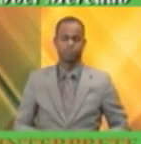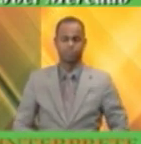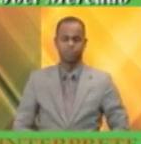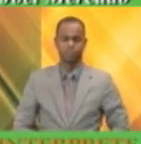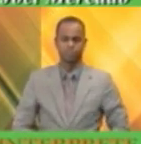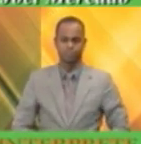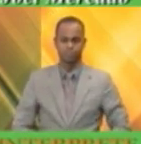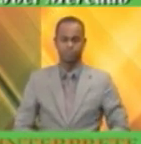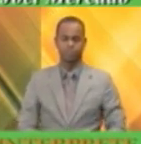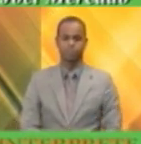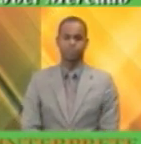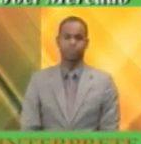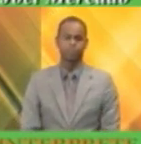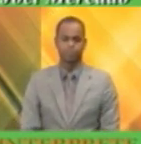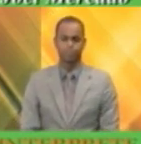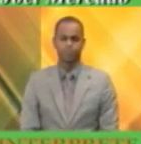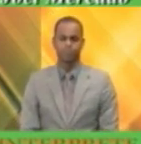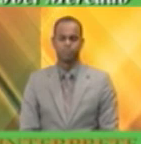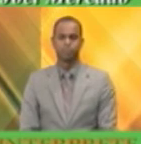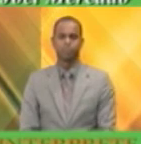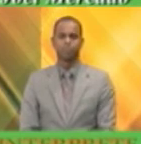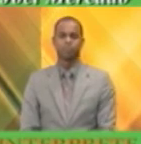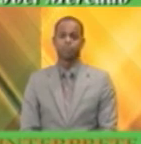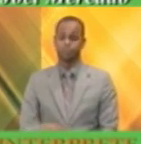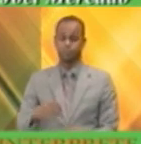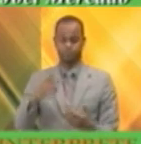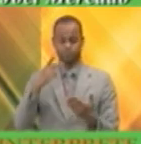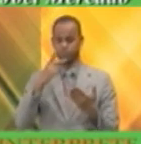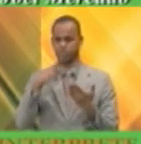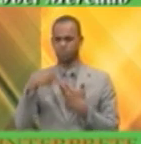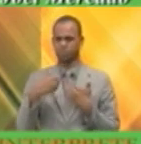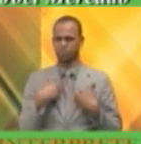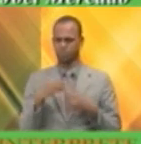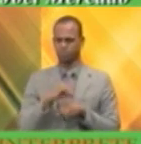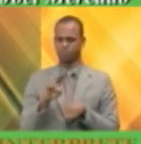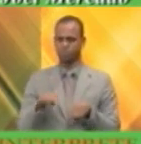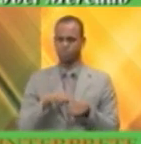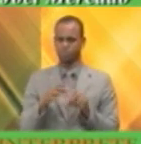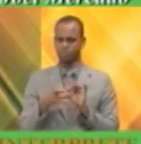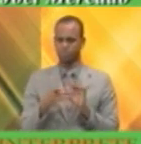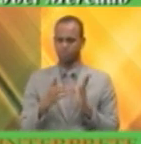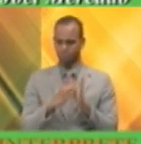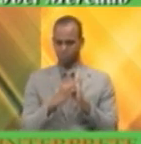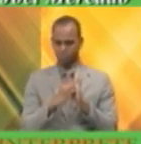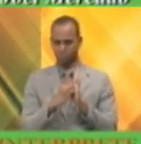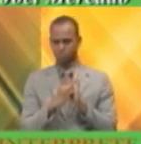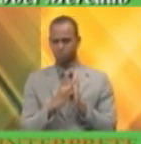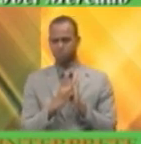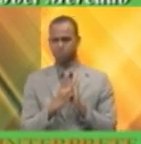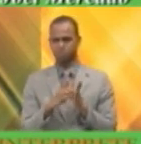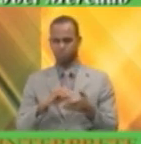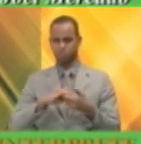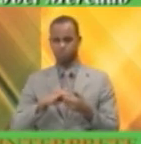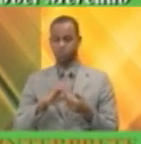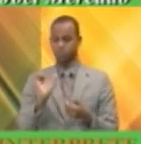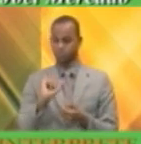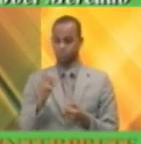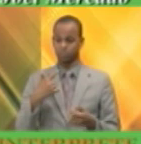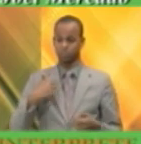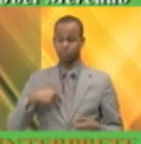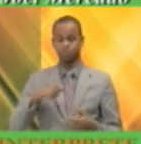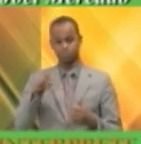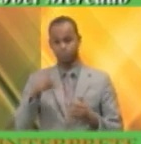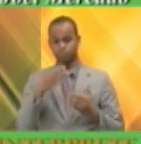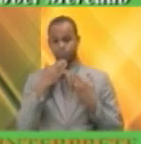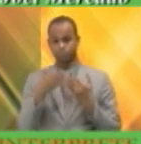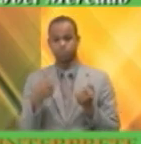en un programa que tiene el Consejo Nacional de Discapacidad, CONADI, que también tenemos que darle las gracias